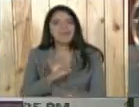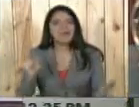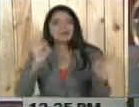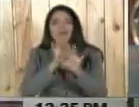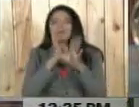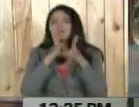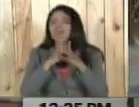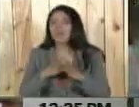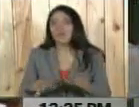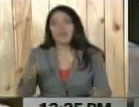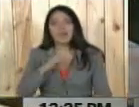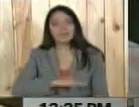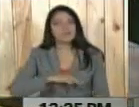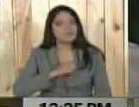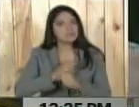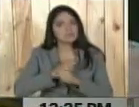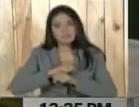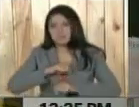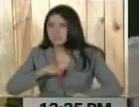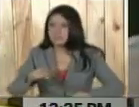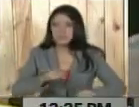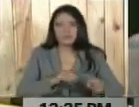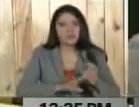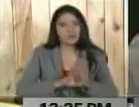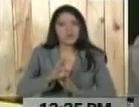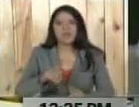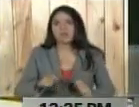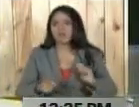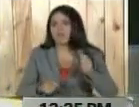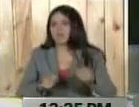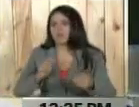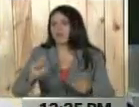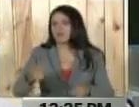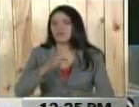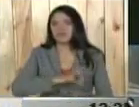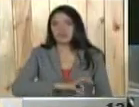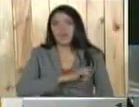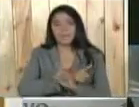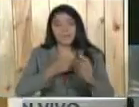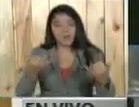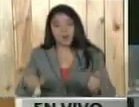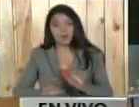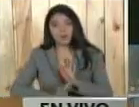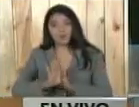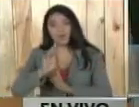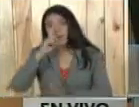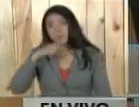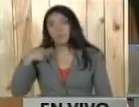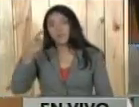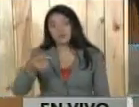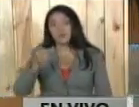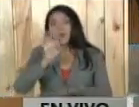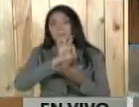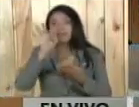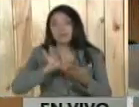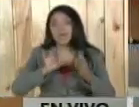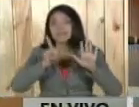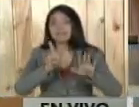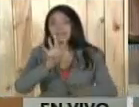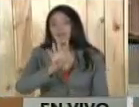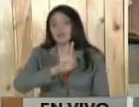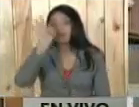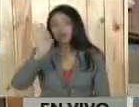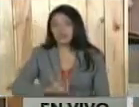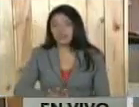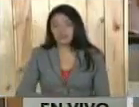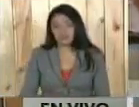misión. Hemos mantenido el ritmo de la inversión social, tanto que está creciendo en el próximo presupuesto el 74% de la